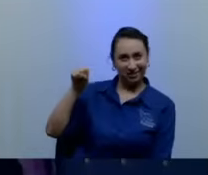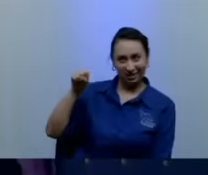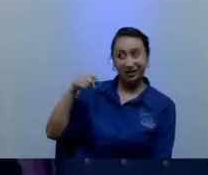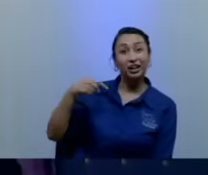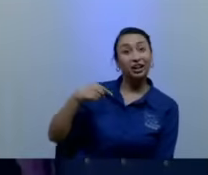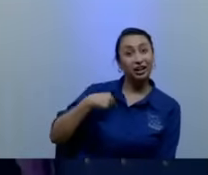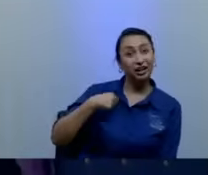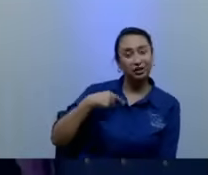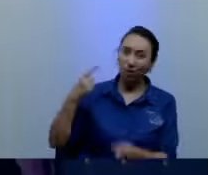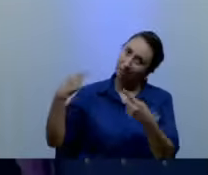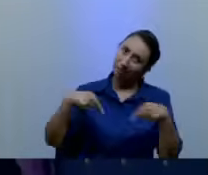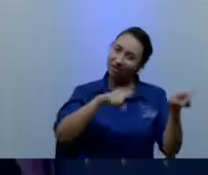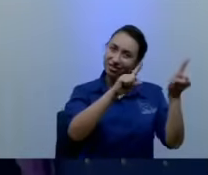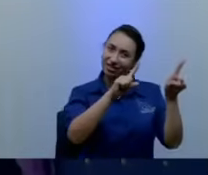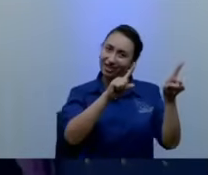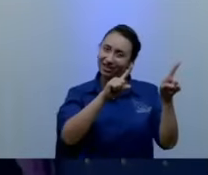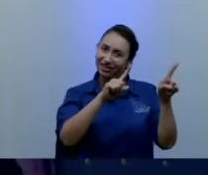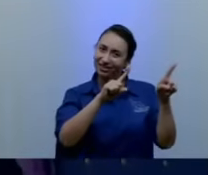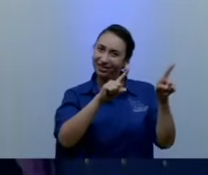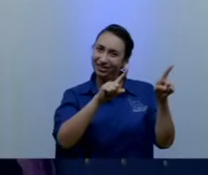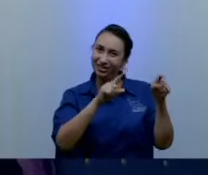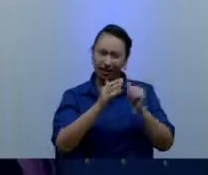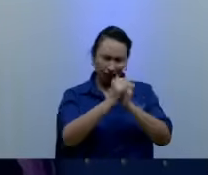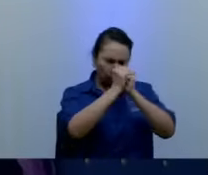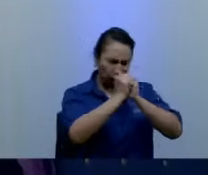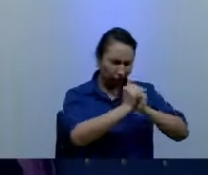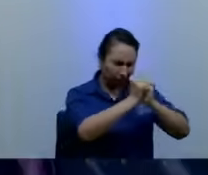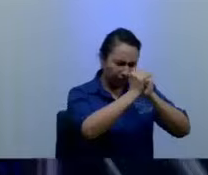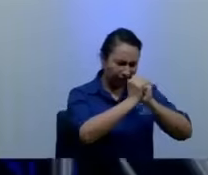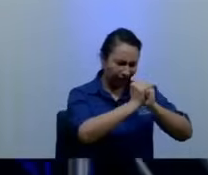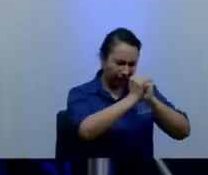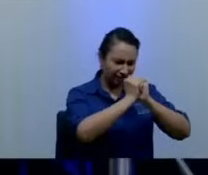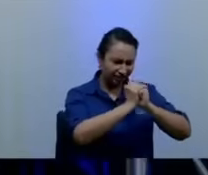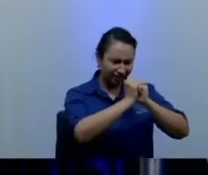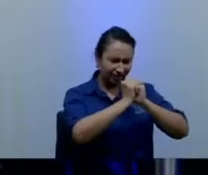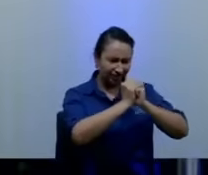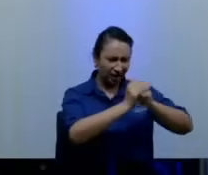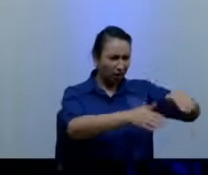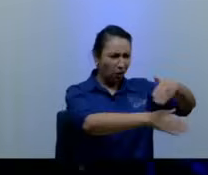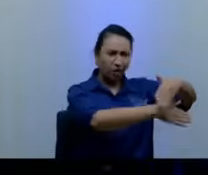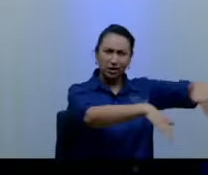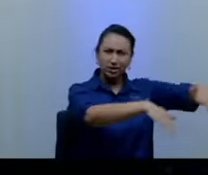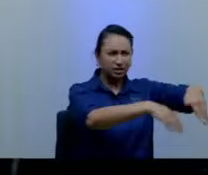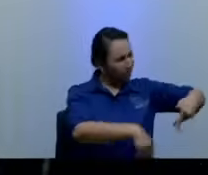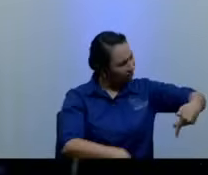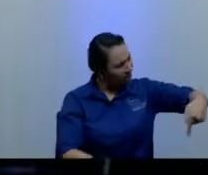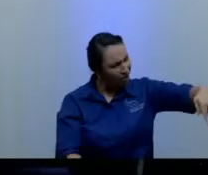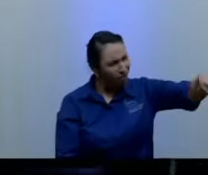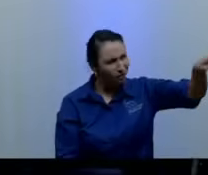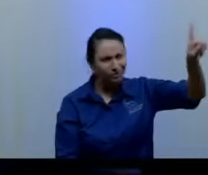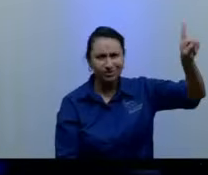mandé. Y de uno especial que fueron al final de la calzada San Juan, más para allá.